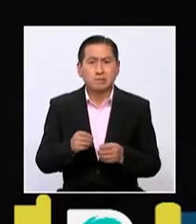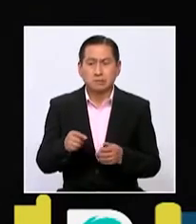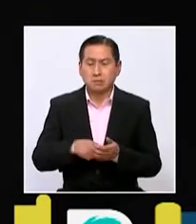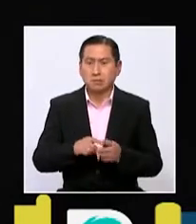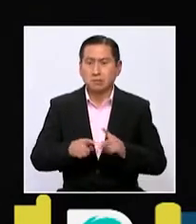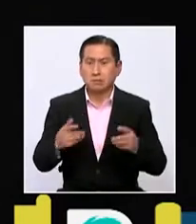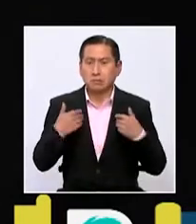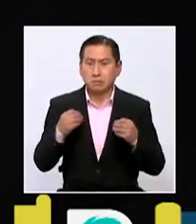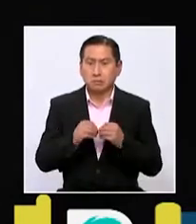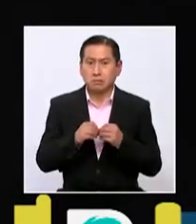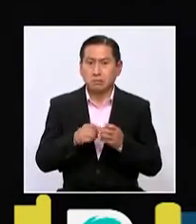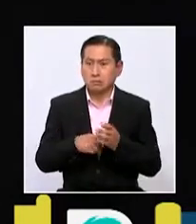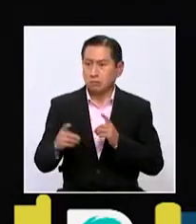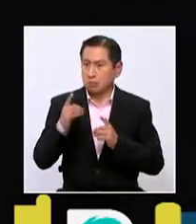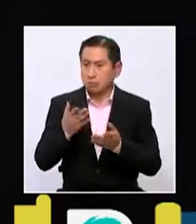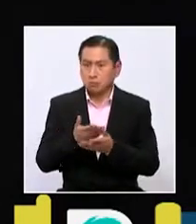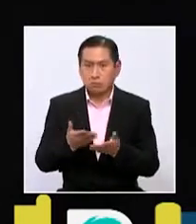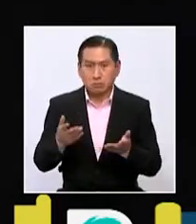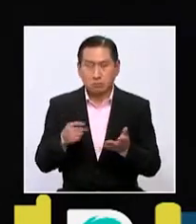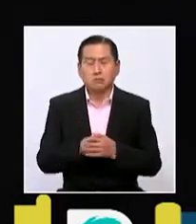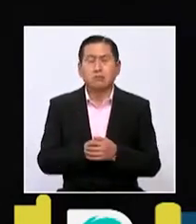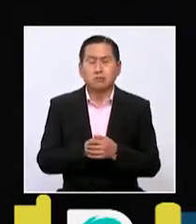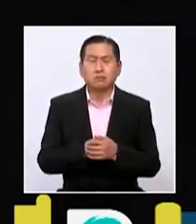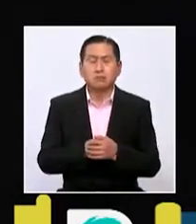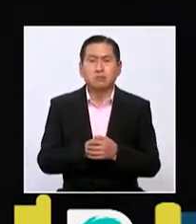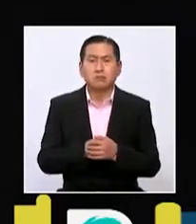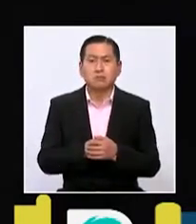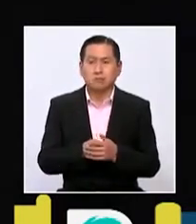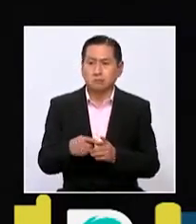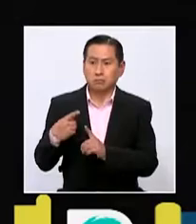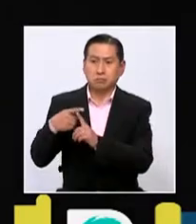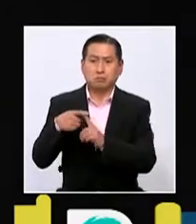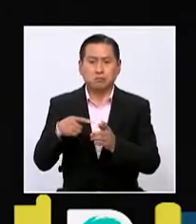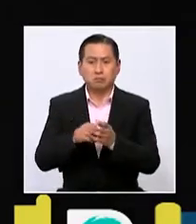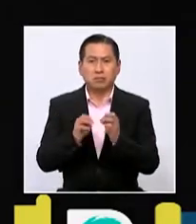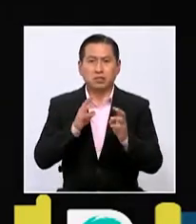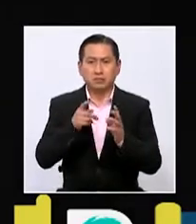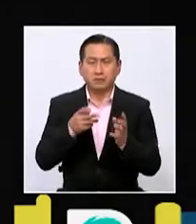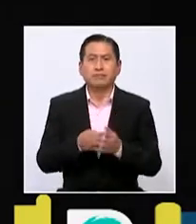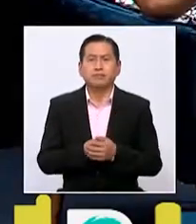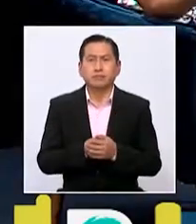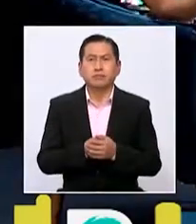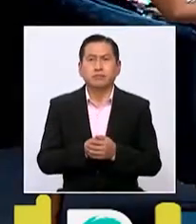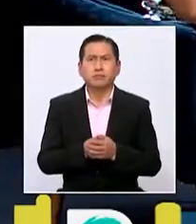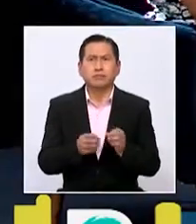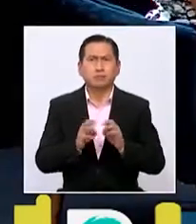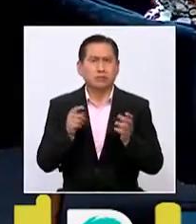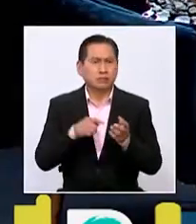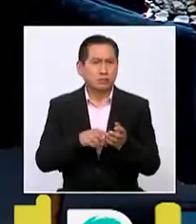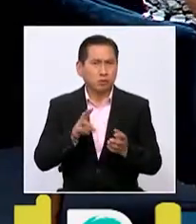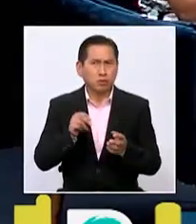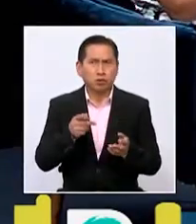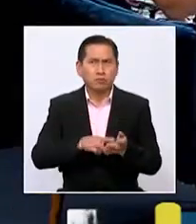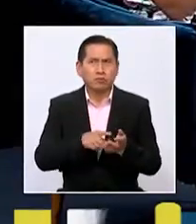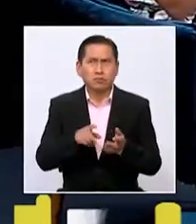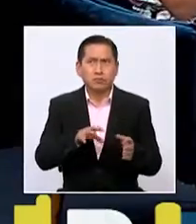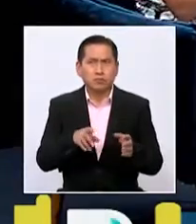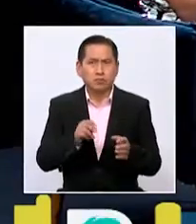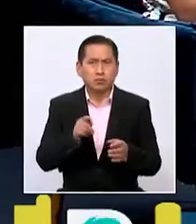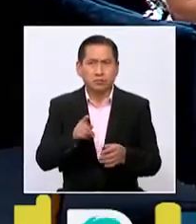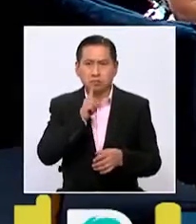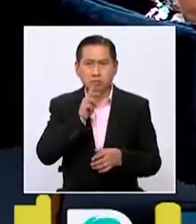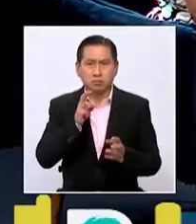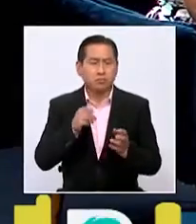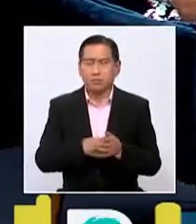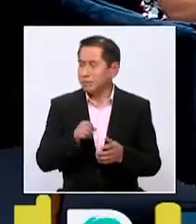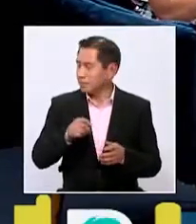contrario, van a existir diálogos que van a enaltecer lo que tú acabas de decir. Y no me puedes contar, porque si no estarías haciendo spoiler de la misma